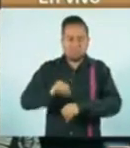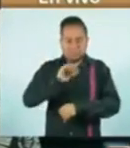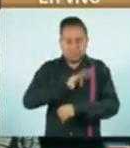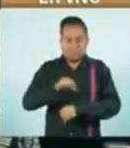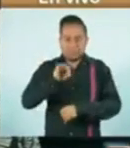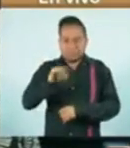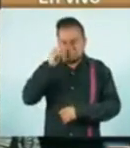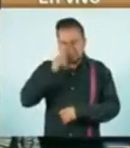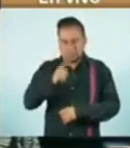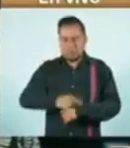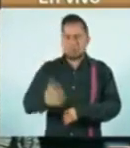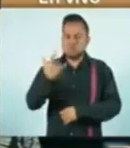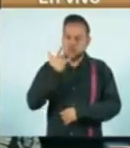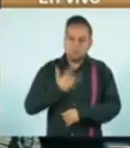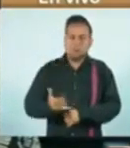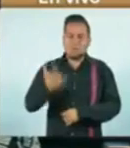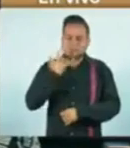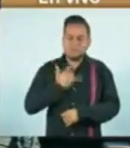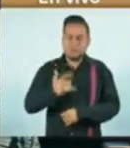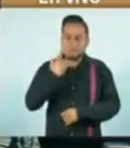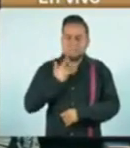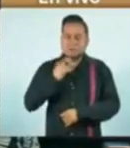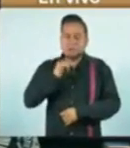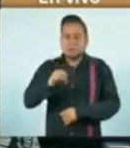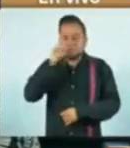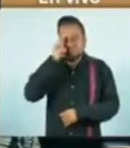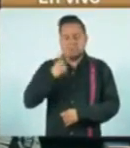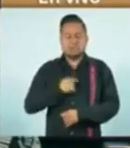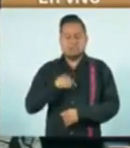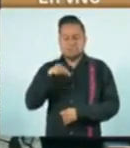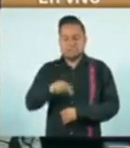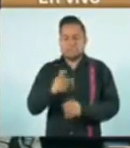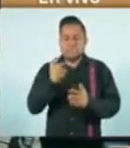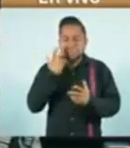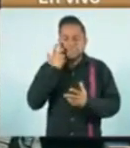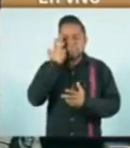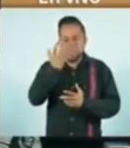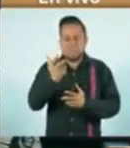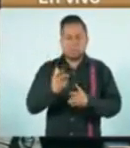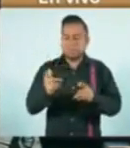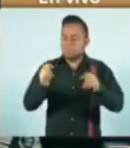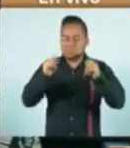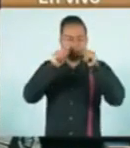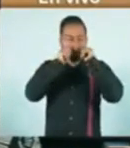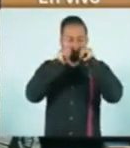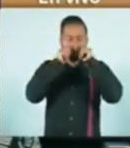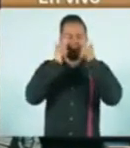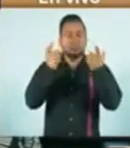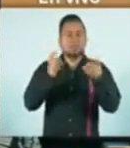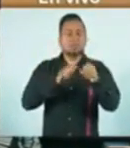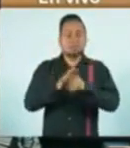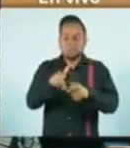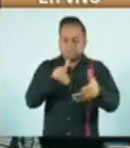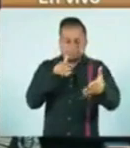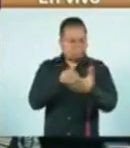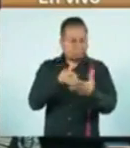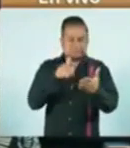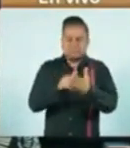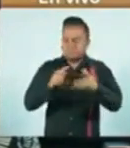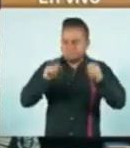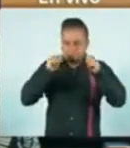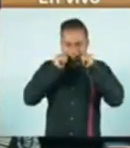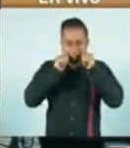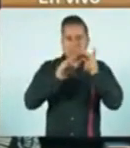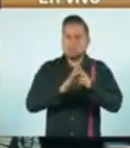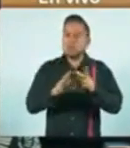de luchar por lo que uno quiere, sin importar los obstáculos,